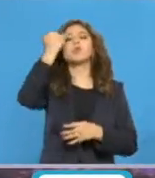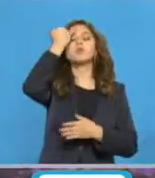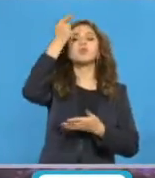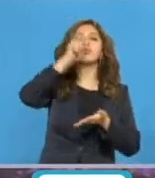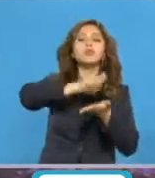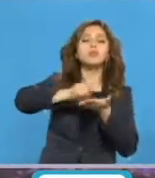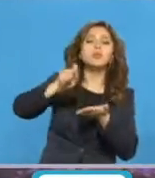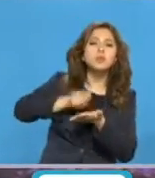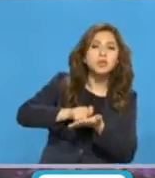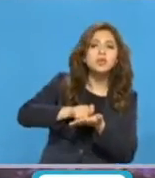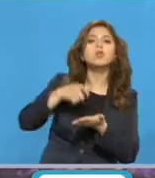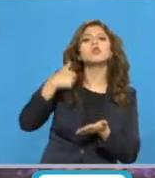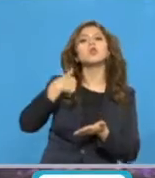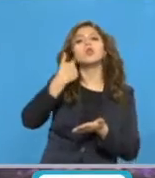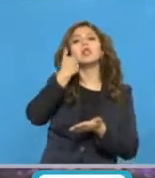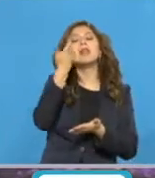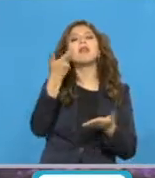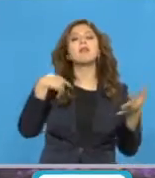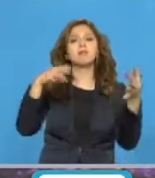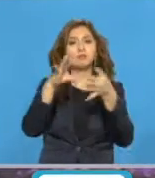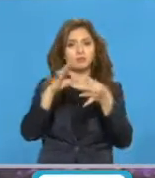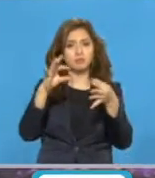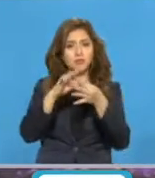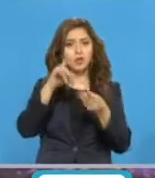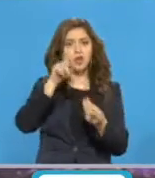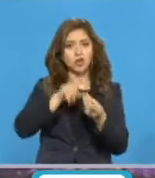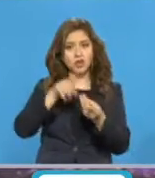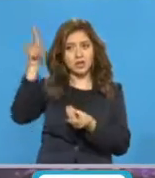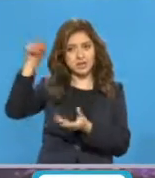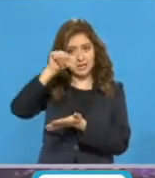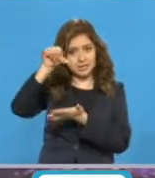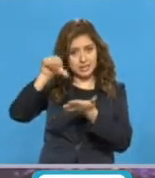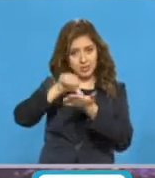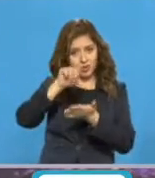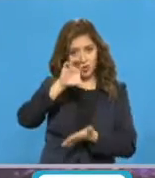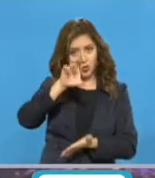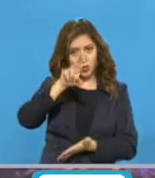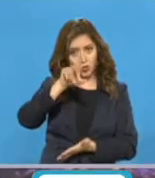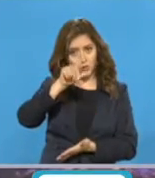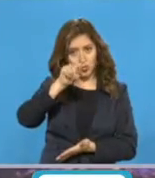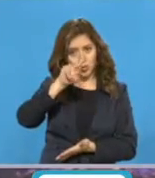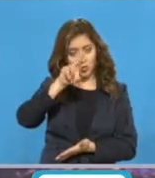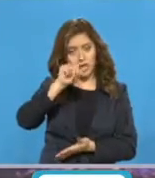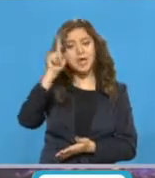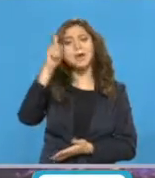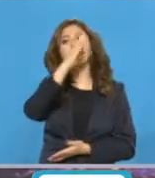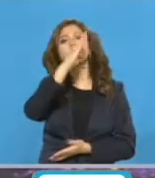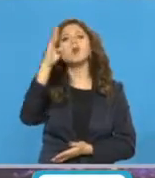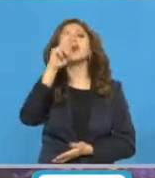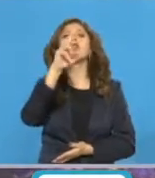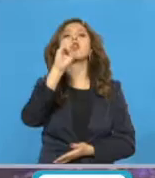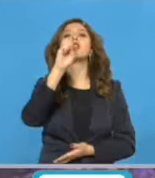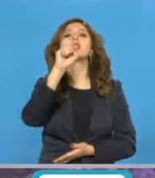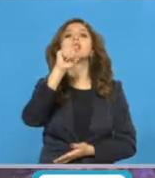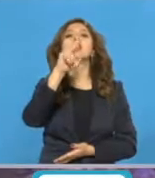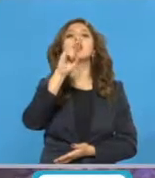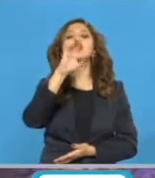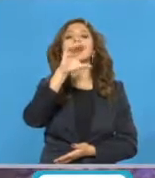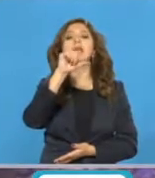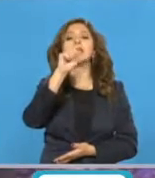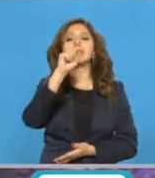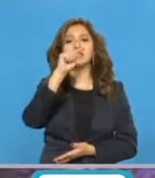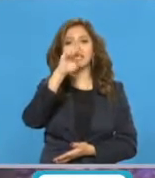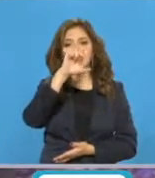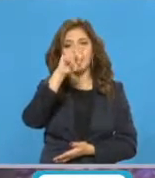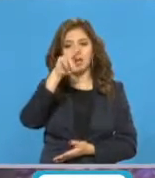quiero contarles que en este momento, en el Centro Cultural Bella Época, la librería Rosario Castellanos, del Fondo de Cultura Económica, esa que